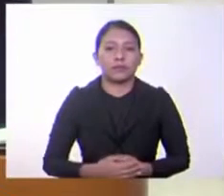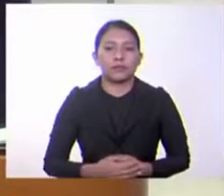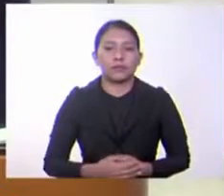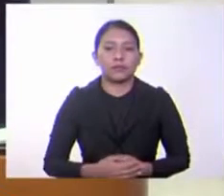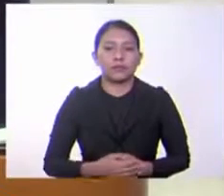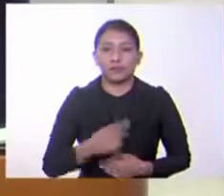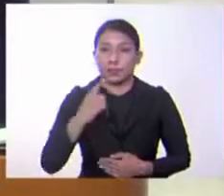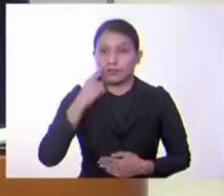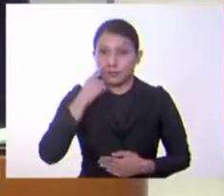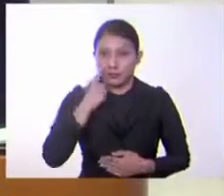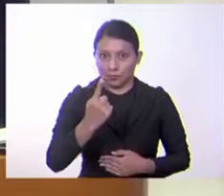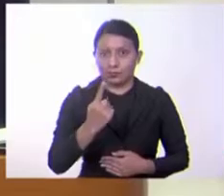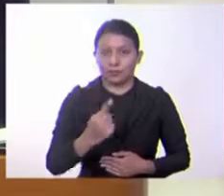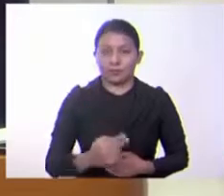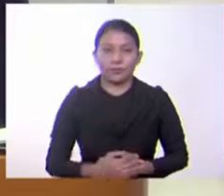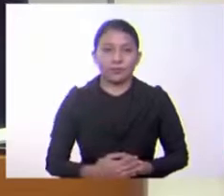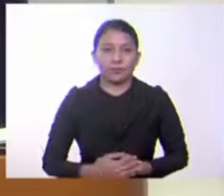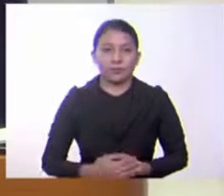Esta condición.